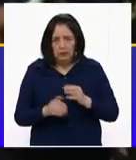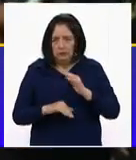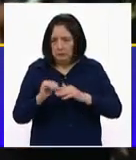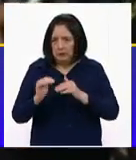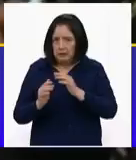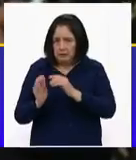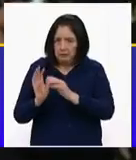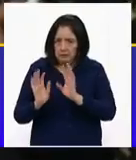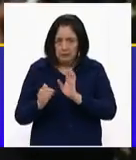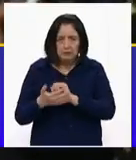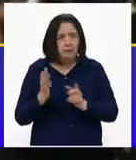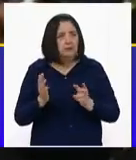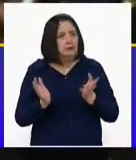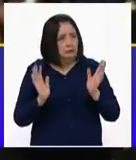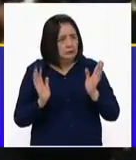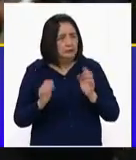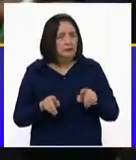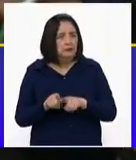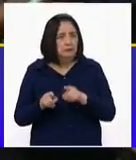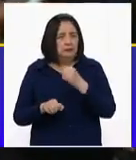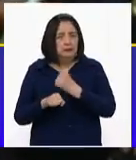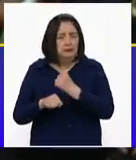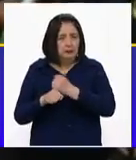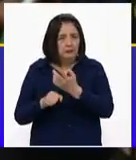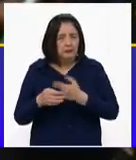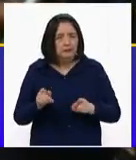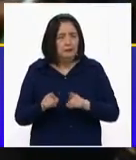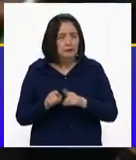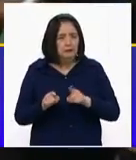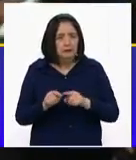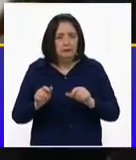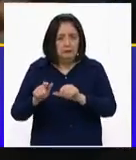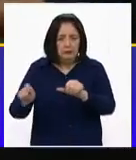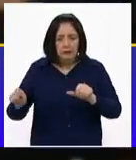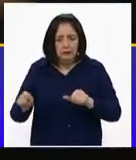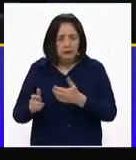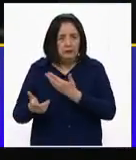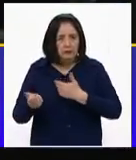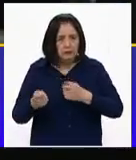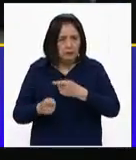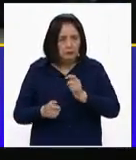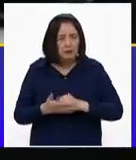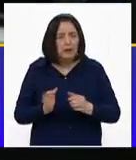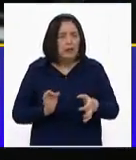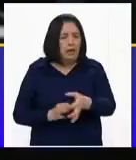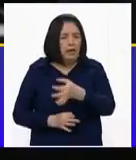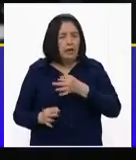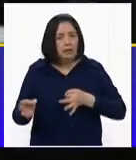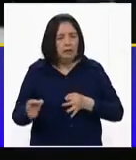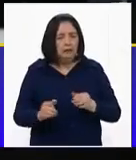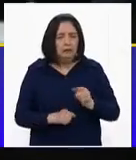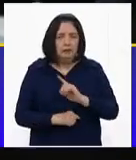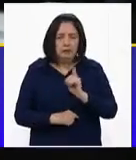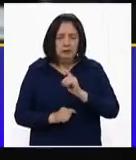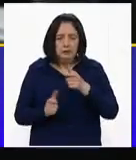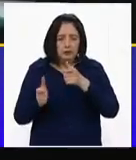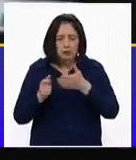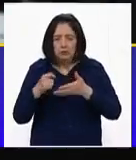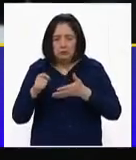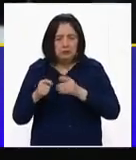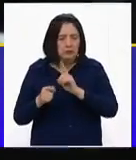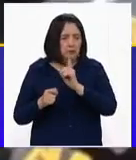obras, beneficios económicos y laborales, así como parcelas o terrenos del Estado, a cambio de no ser fiscalizado